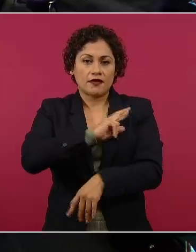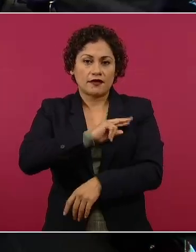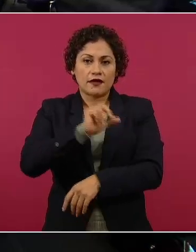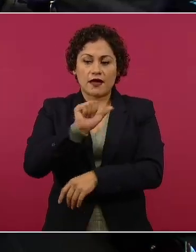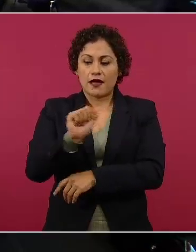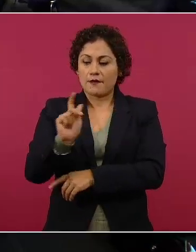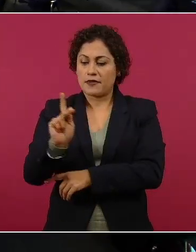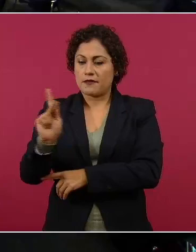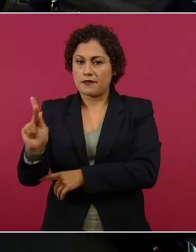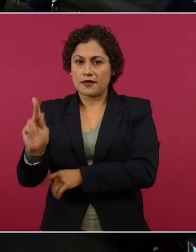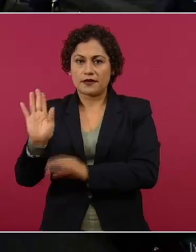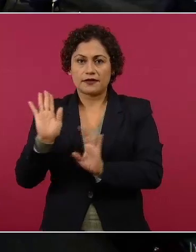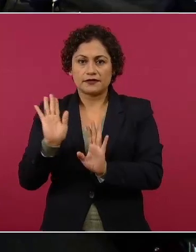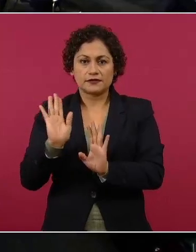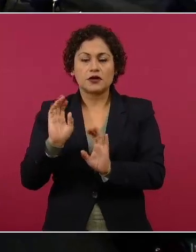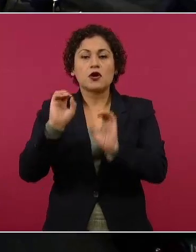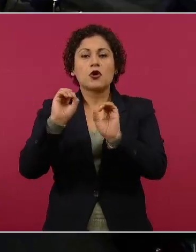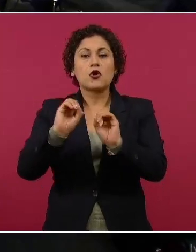o concesiones